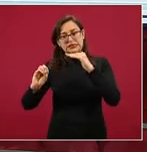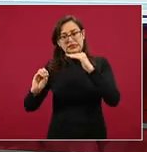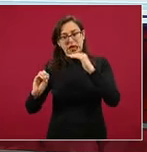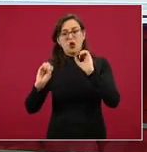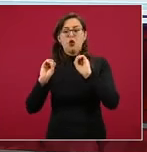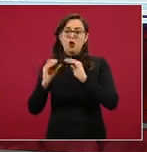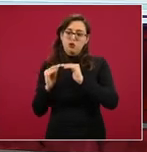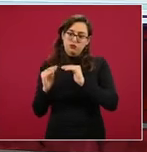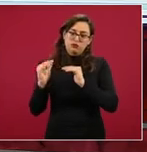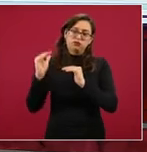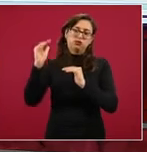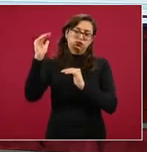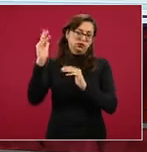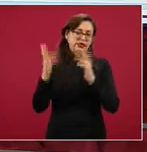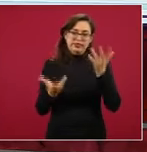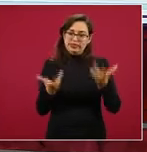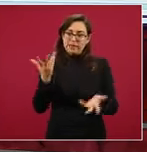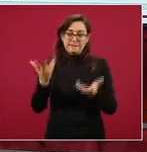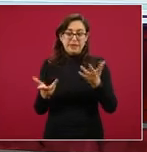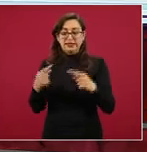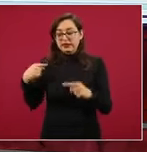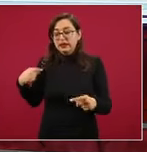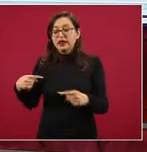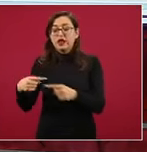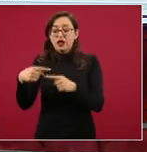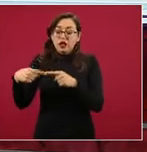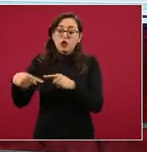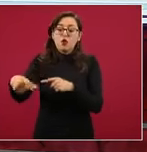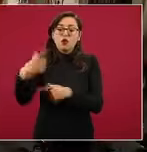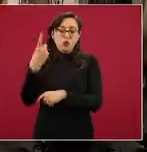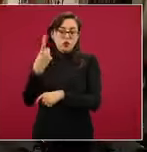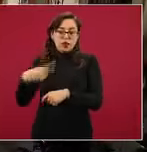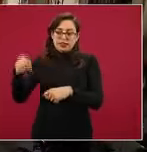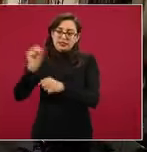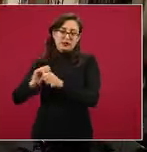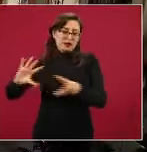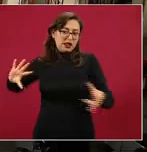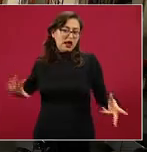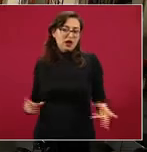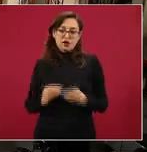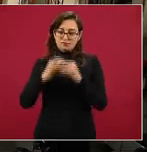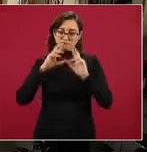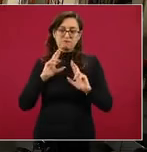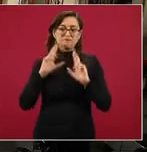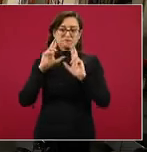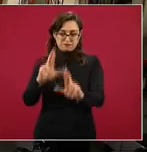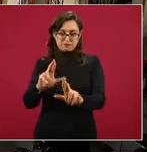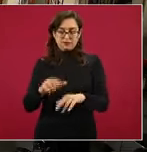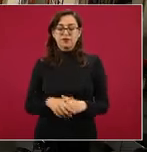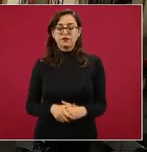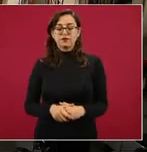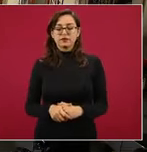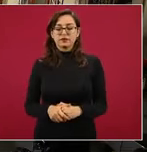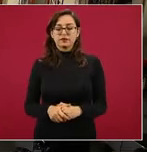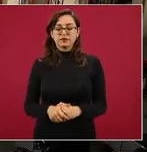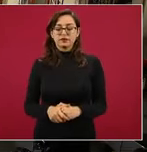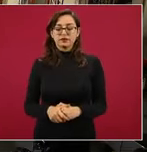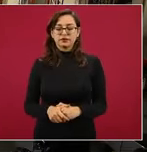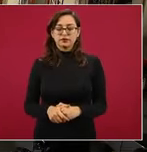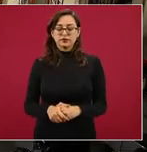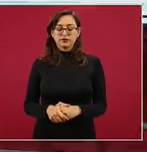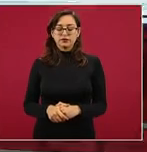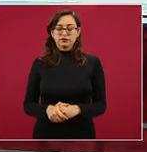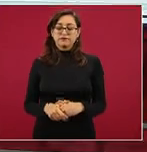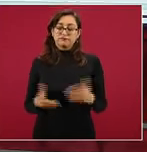un incremento, una vez que se cierren, una vez que se tengan todos o la mayoría de los datos disponibles de las personas